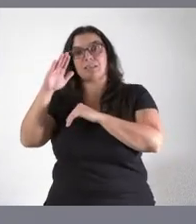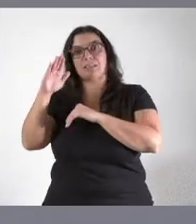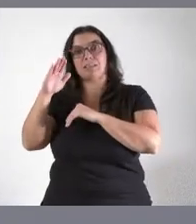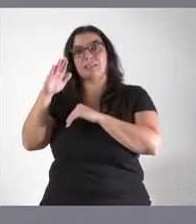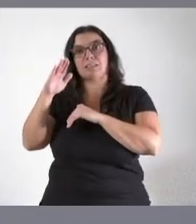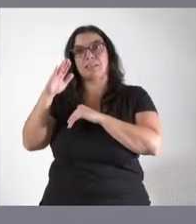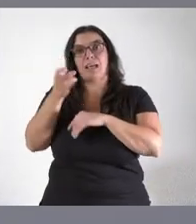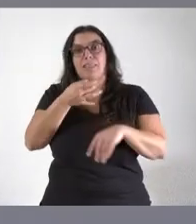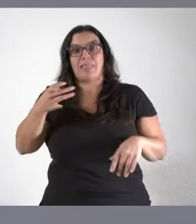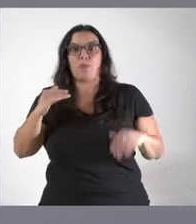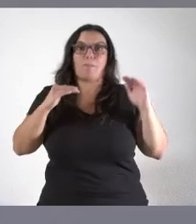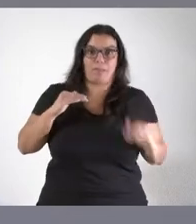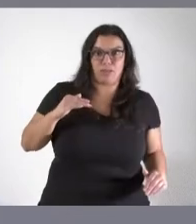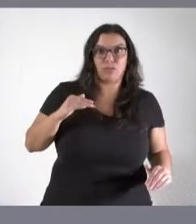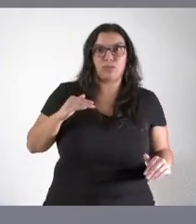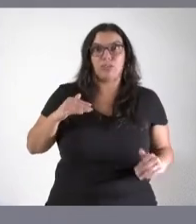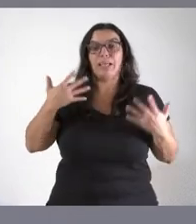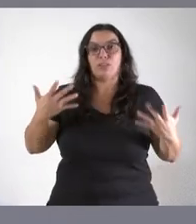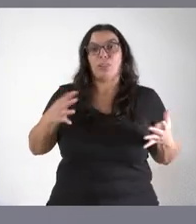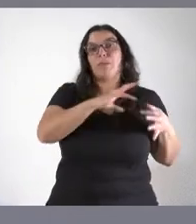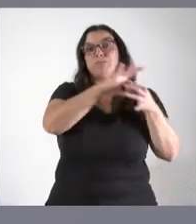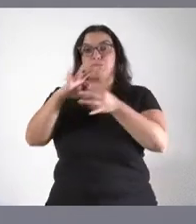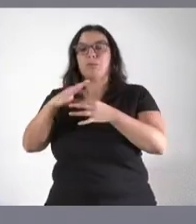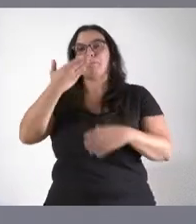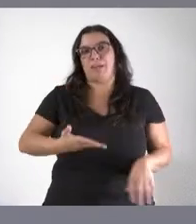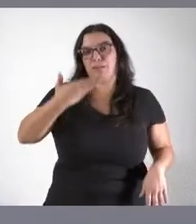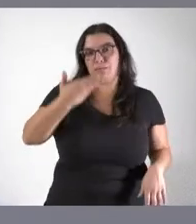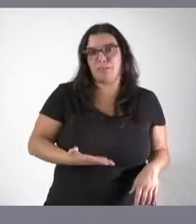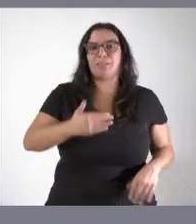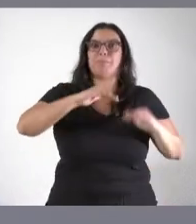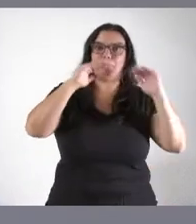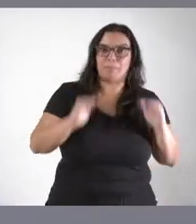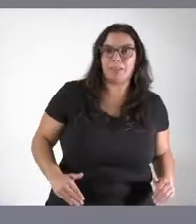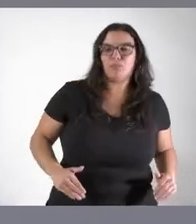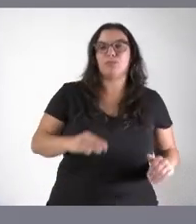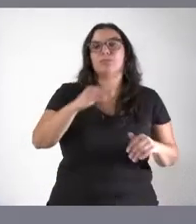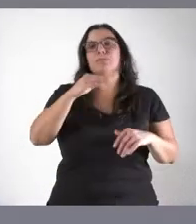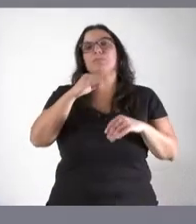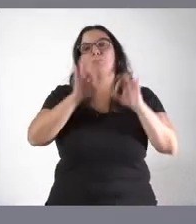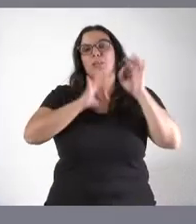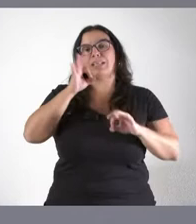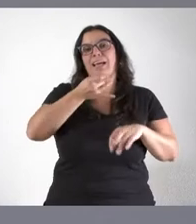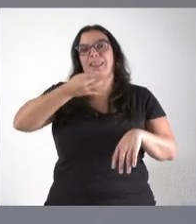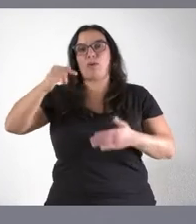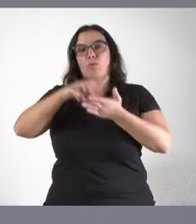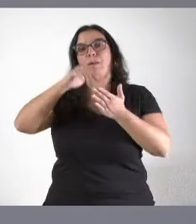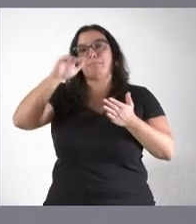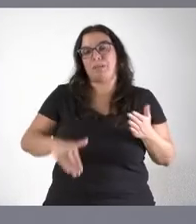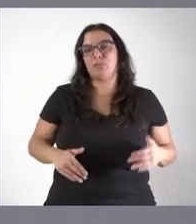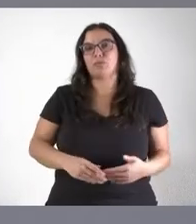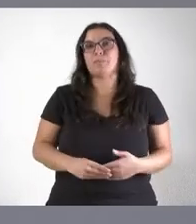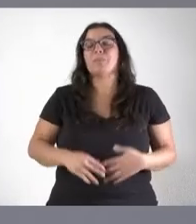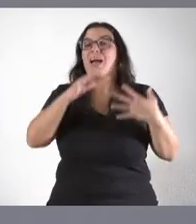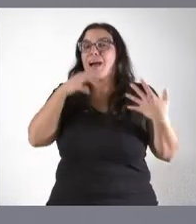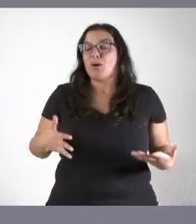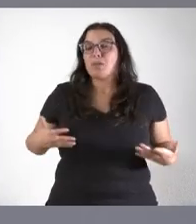El endeudamiento y por tanto la deuda sobre el pib pierde peso y por tanto bajamos nuestro nivel de endeudamiento sobre el PP actualmente la deuda sobre pib